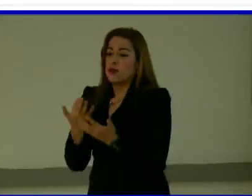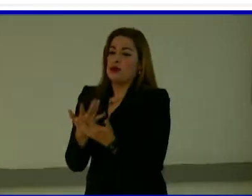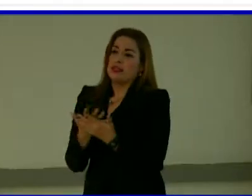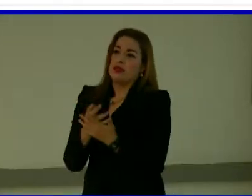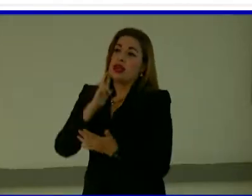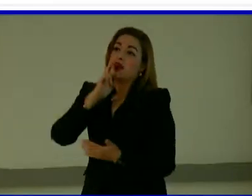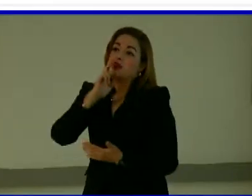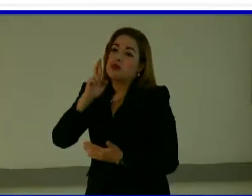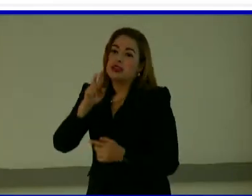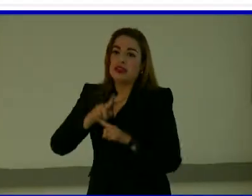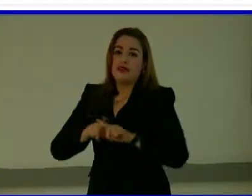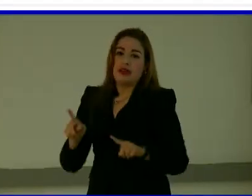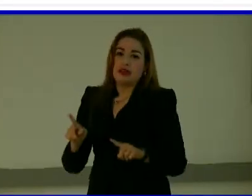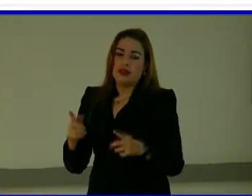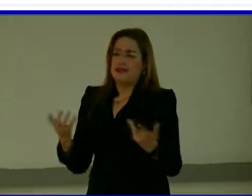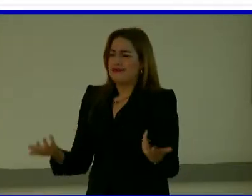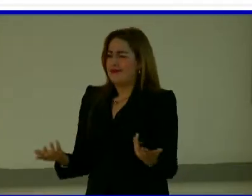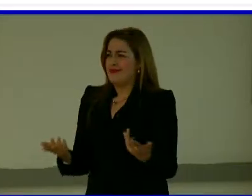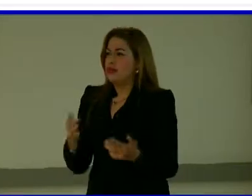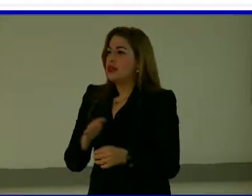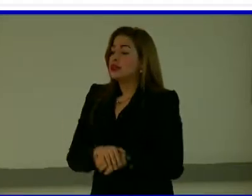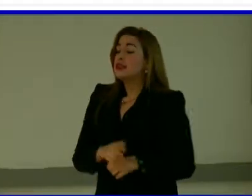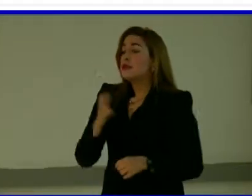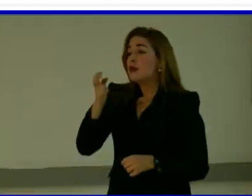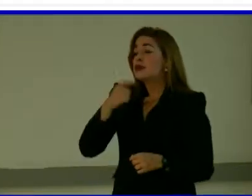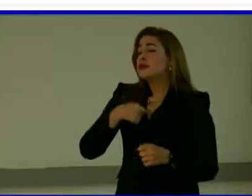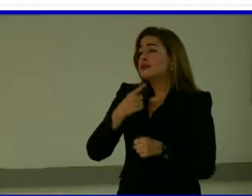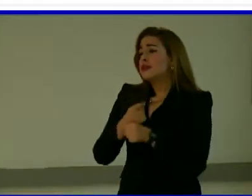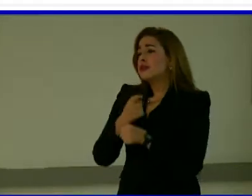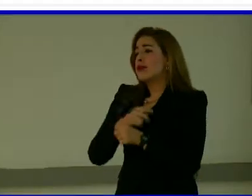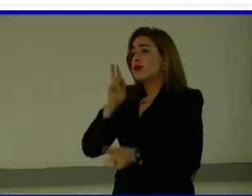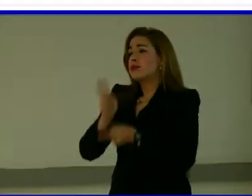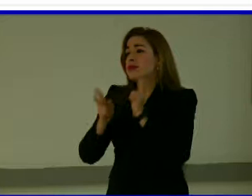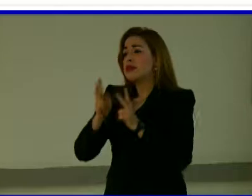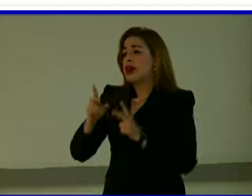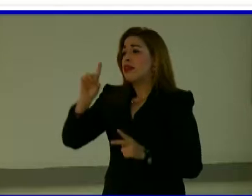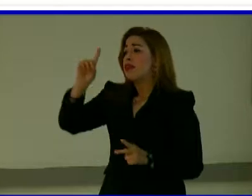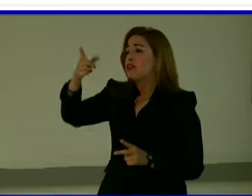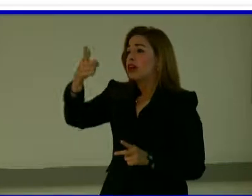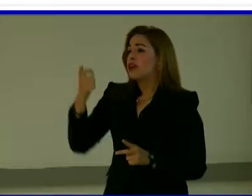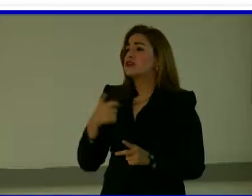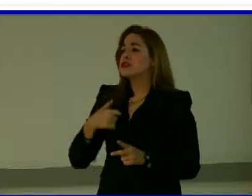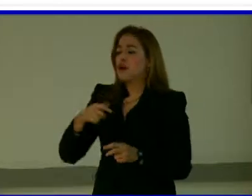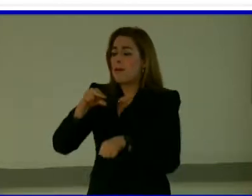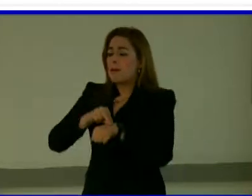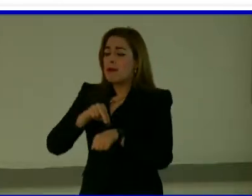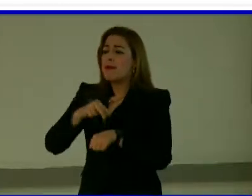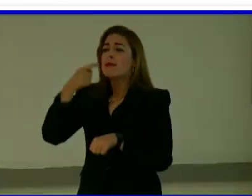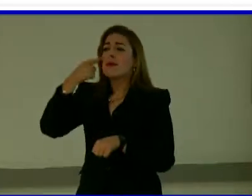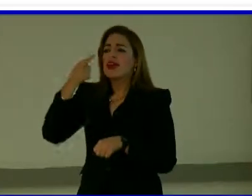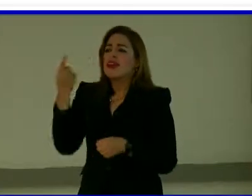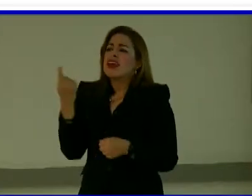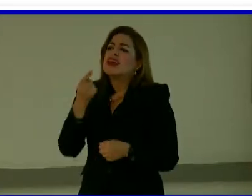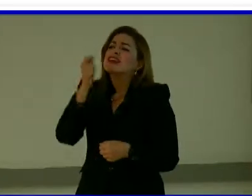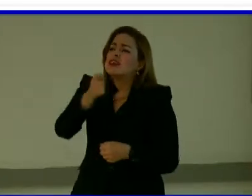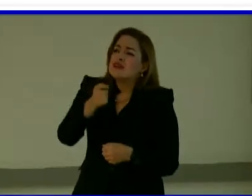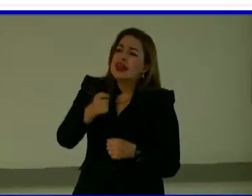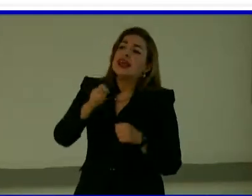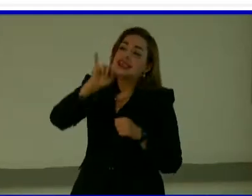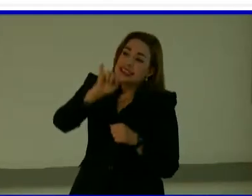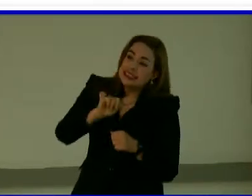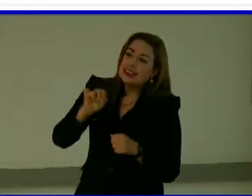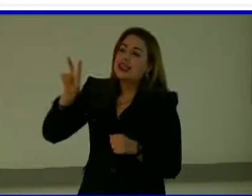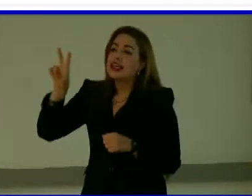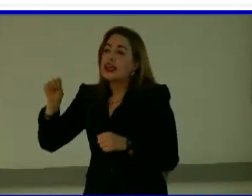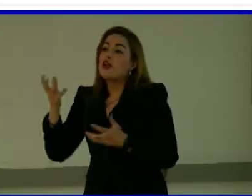Así que vamos primero a hablar de los diagnósticos para entender lo que son y lo que no son. Y en medicina, y esto lo discutí